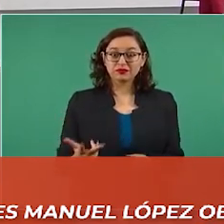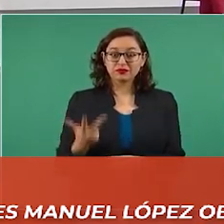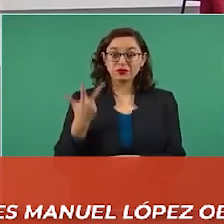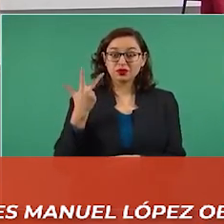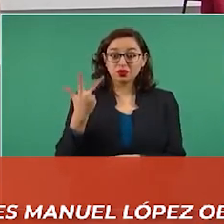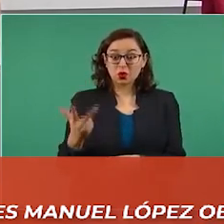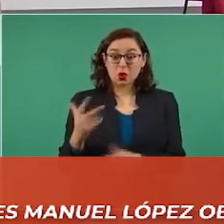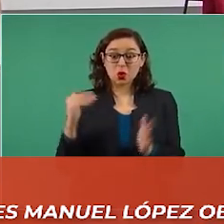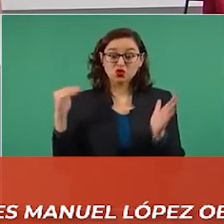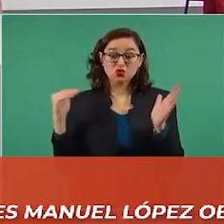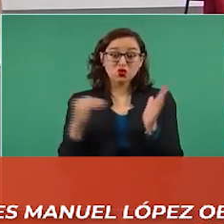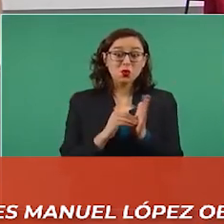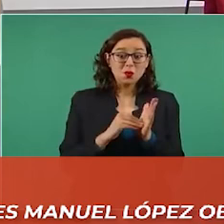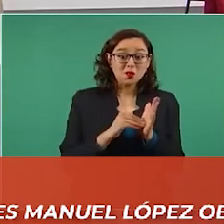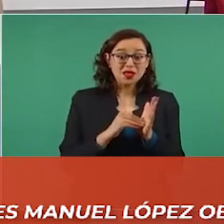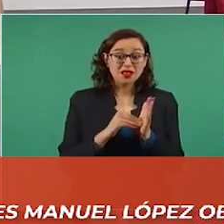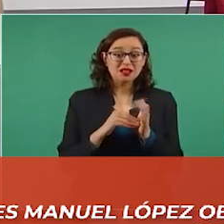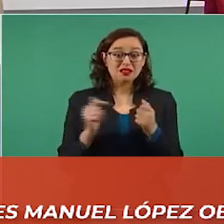8,000 me gusta.